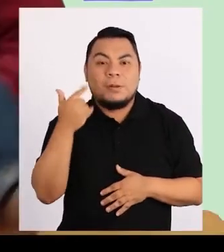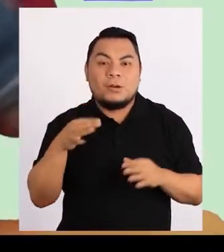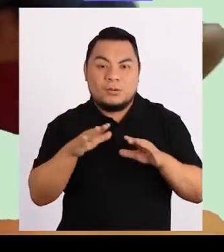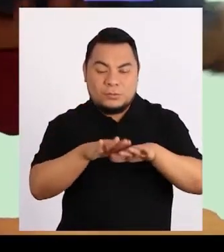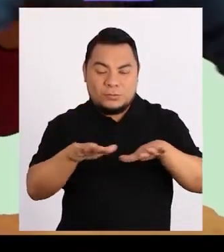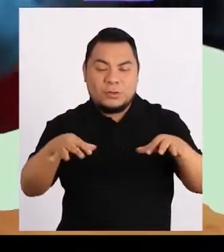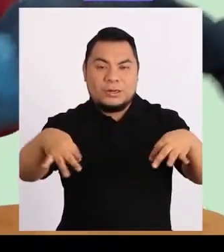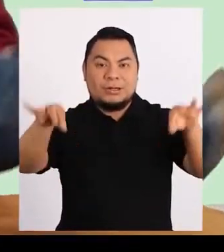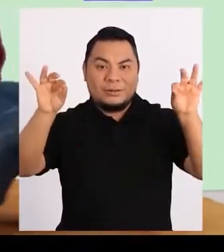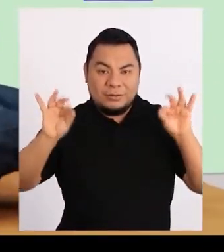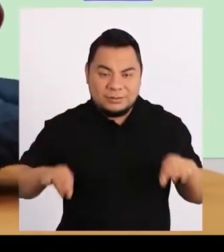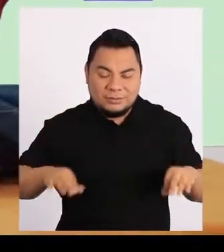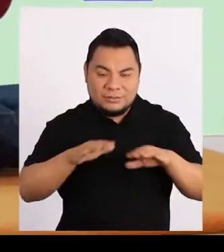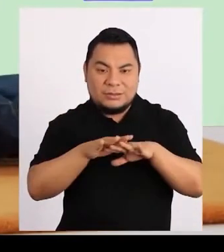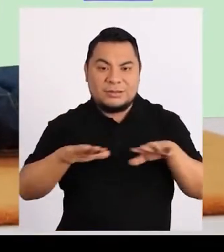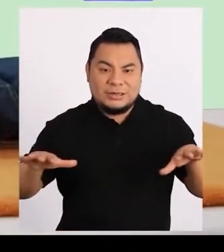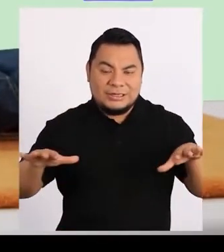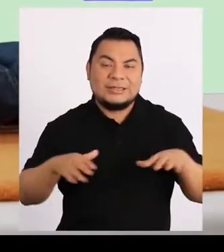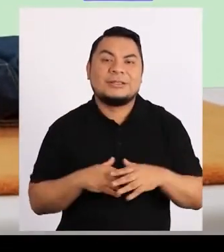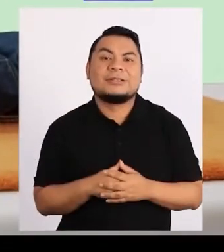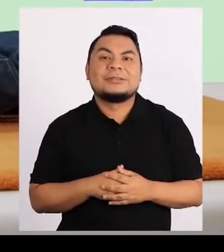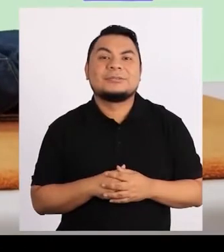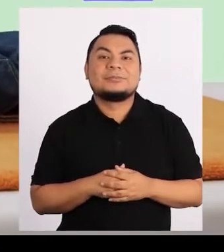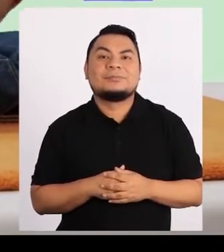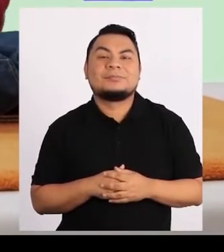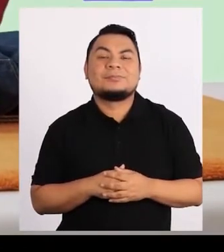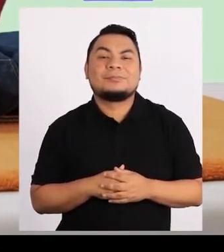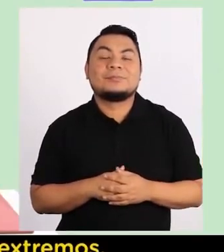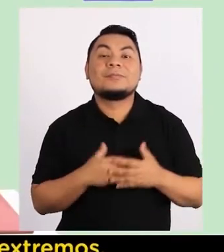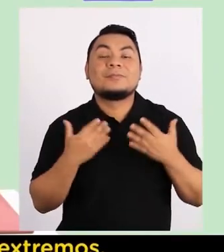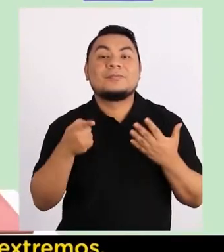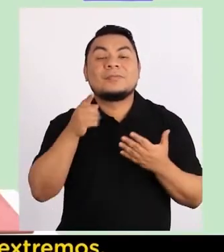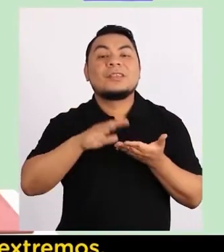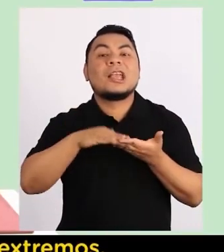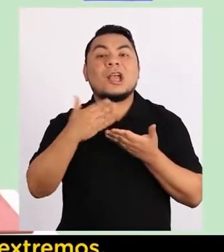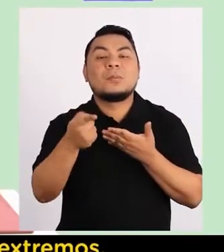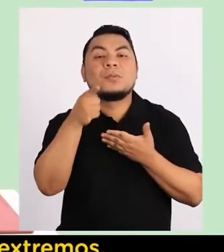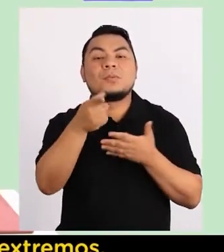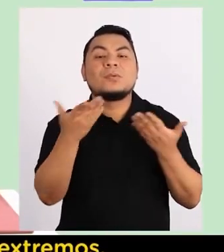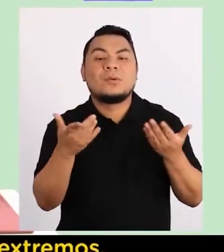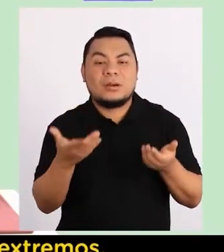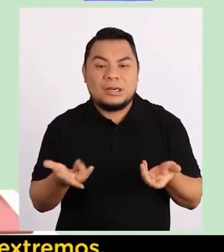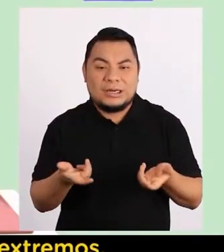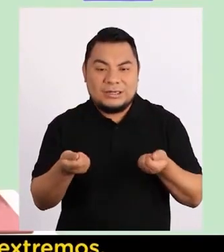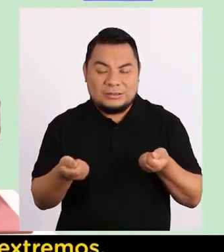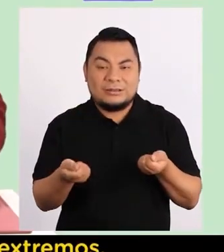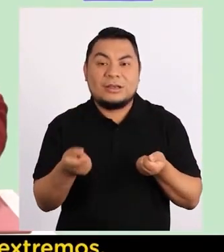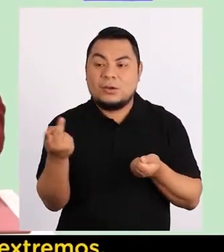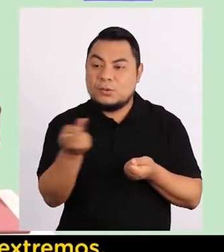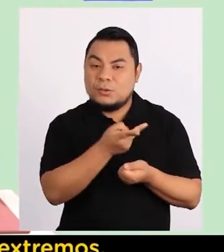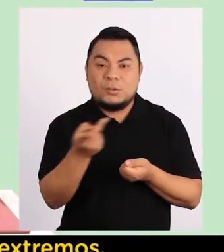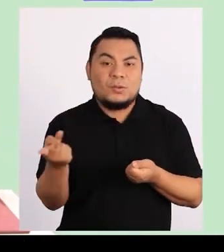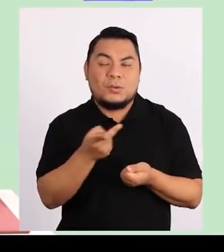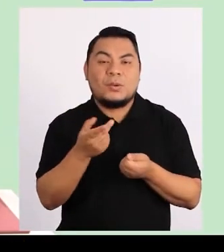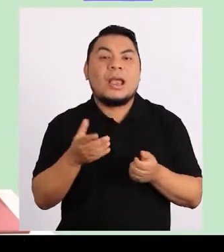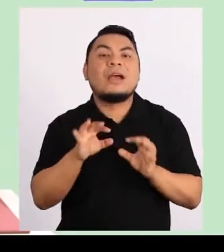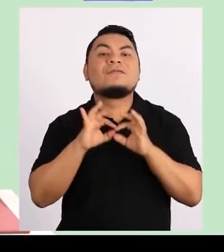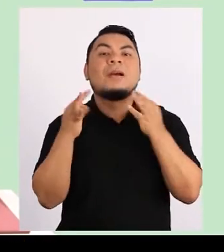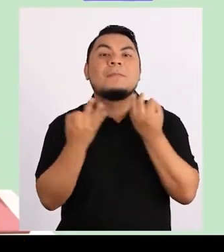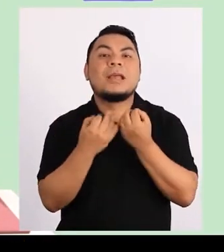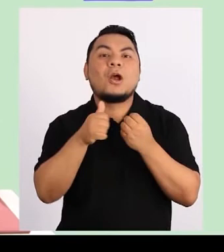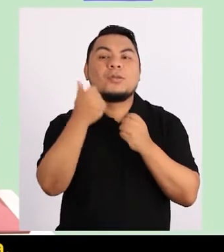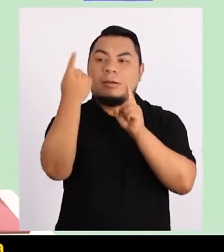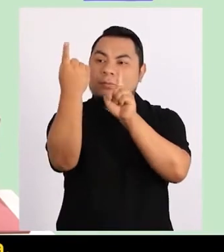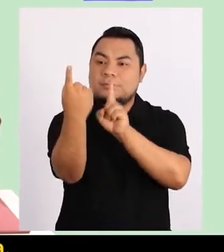sábana de forma lineal. Y luego procedan a levantarlo de ambos extremos con la ayuda